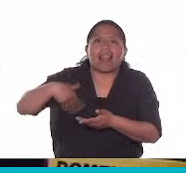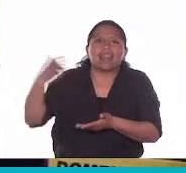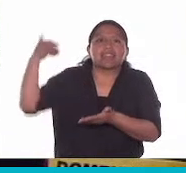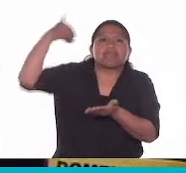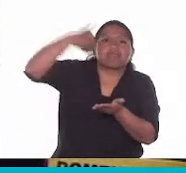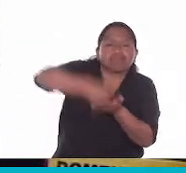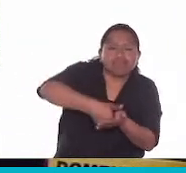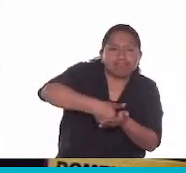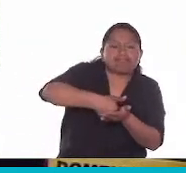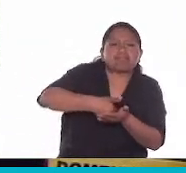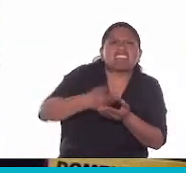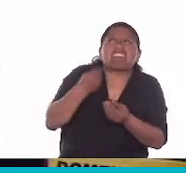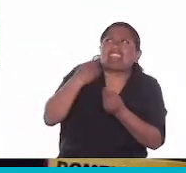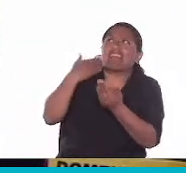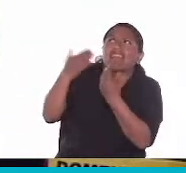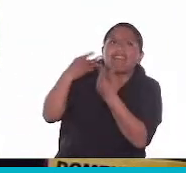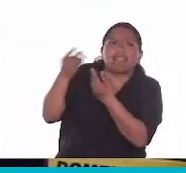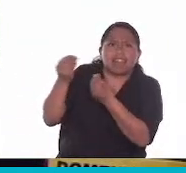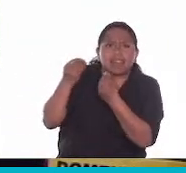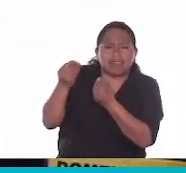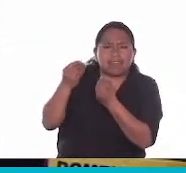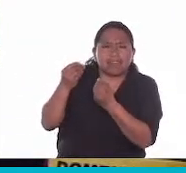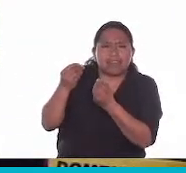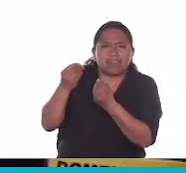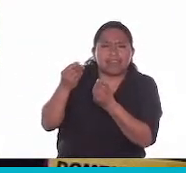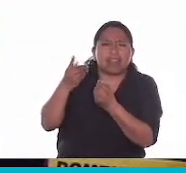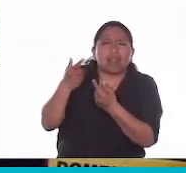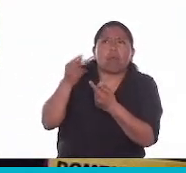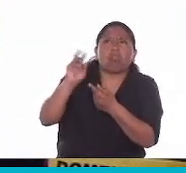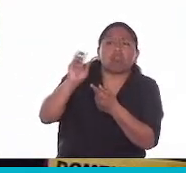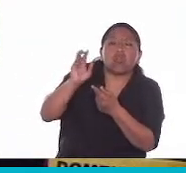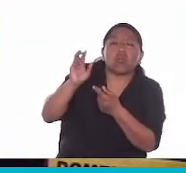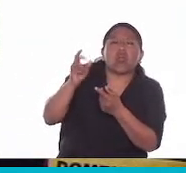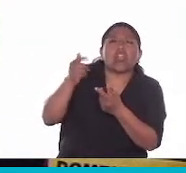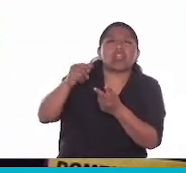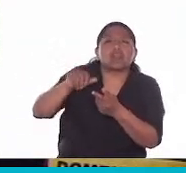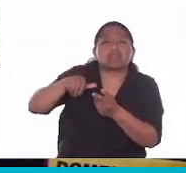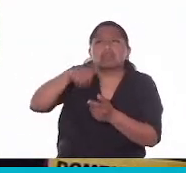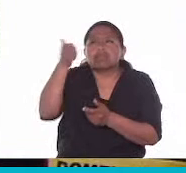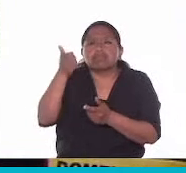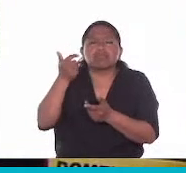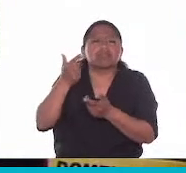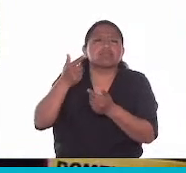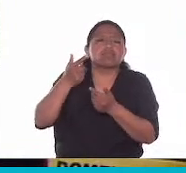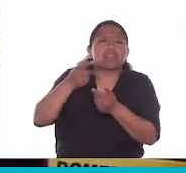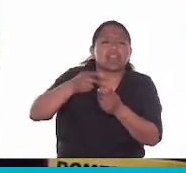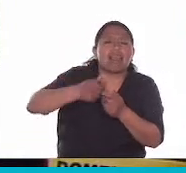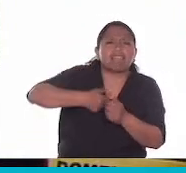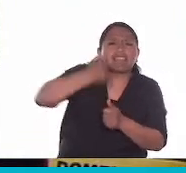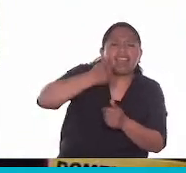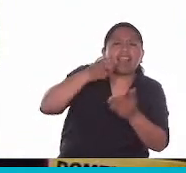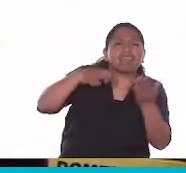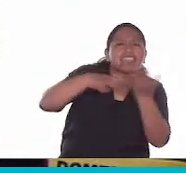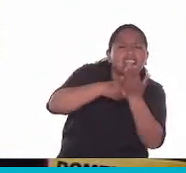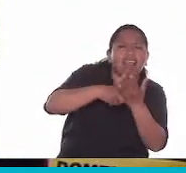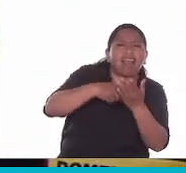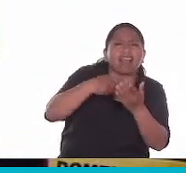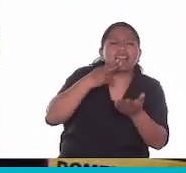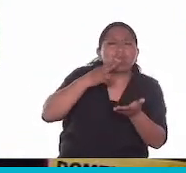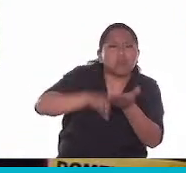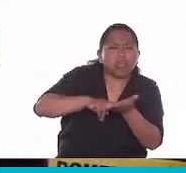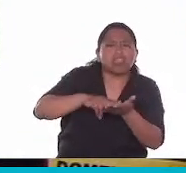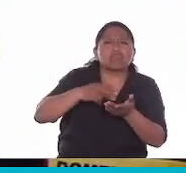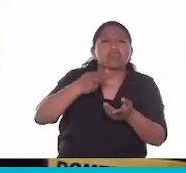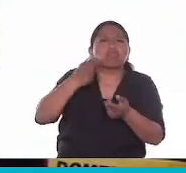de qué les van a hablar de Cuántos dólares pueden sacar de su rentabilidad de las ventajas Fiscales de las ventajas